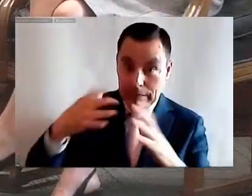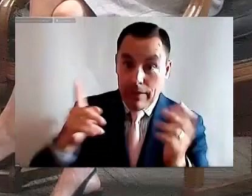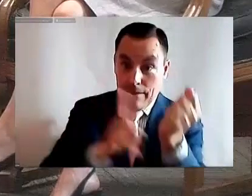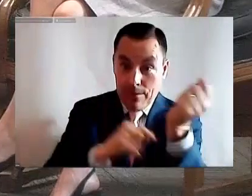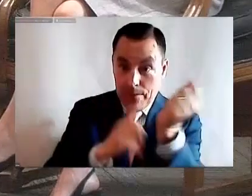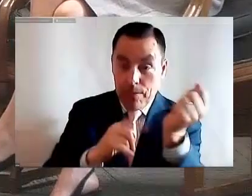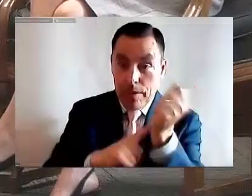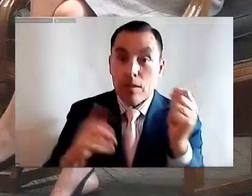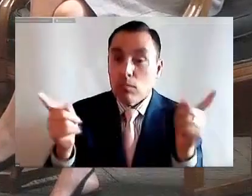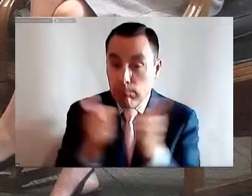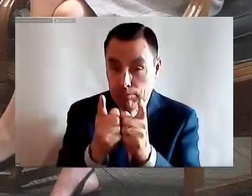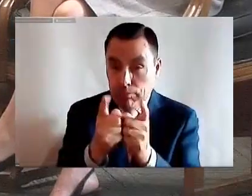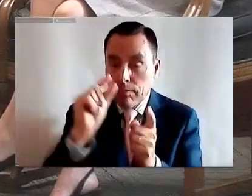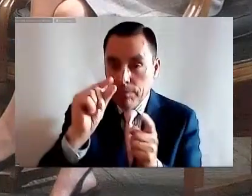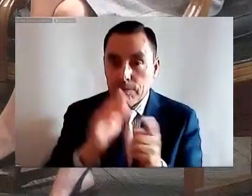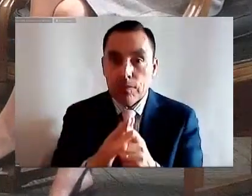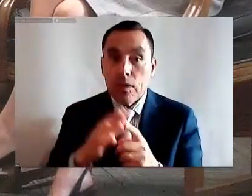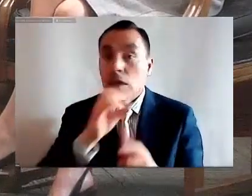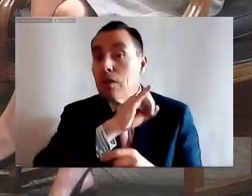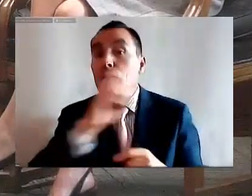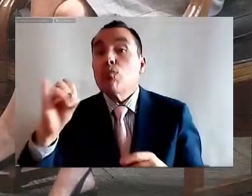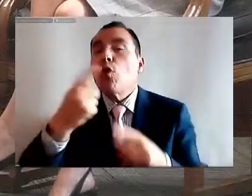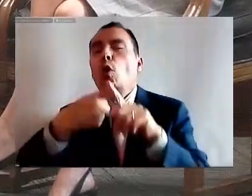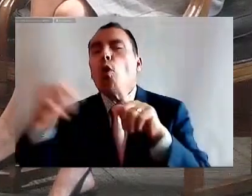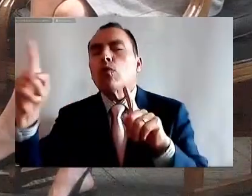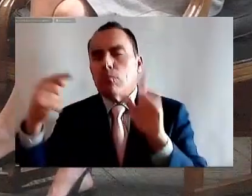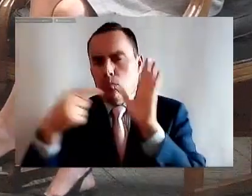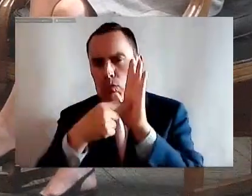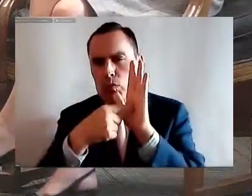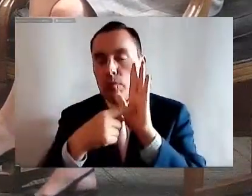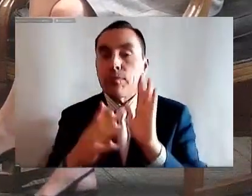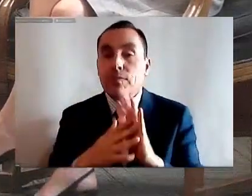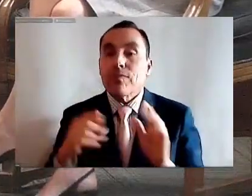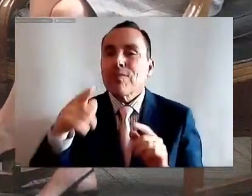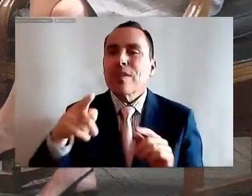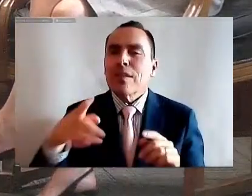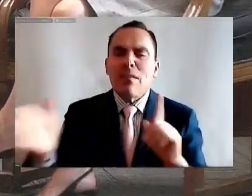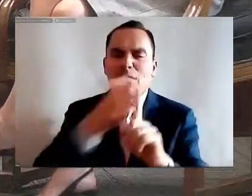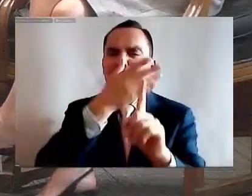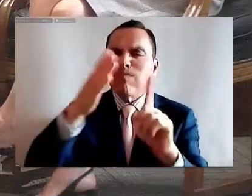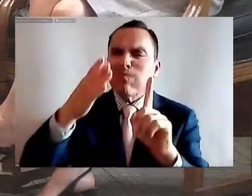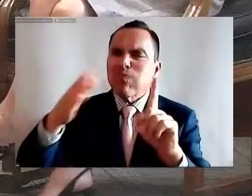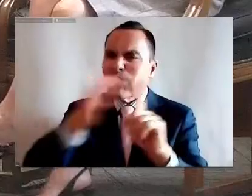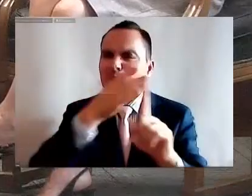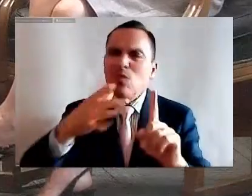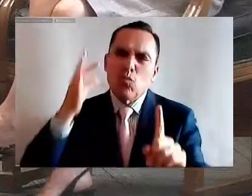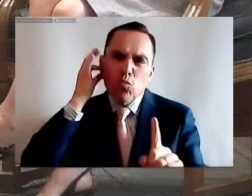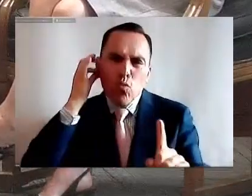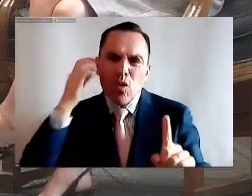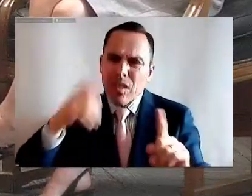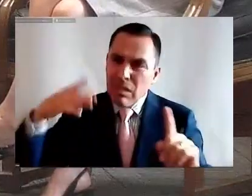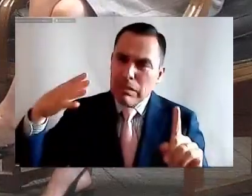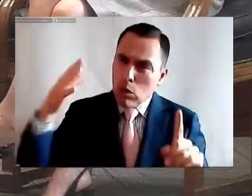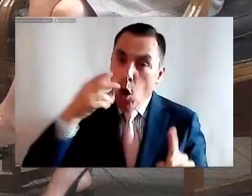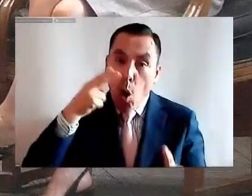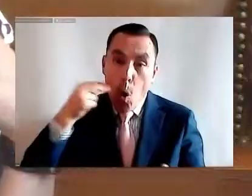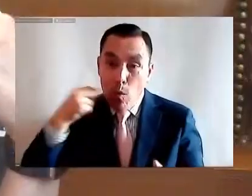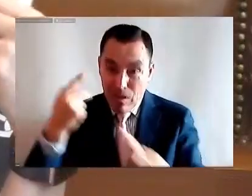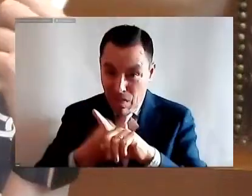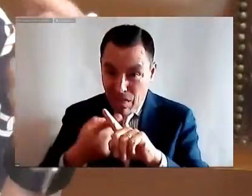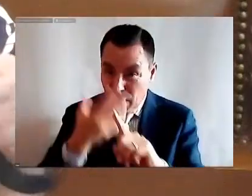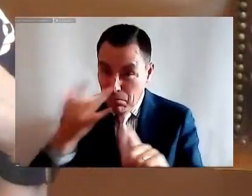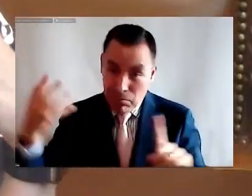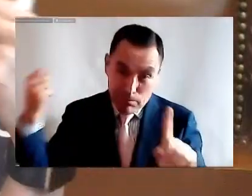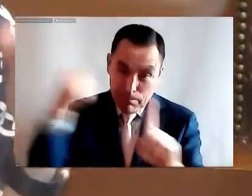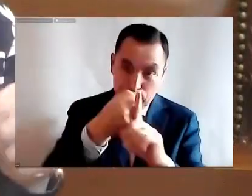quiero explayarme un poco más sobre otro punto, pero es porque habló María Agnes de violencia intrafamiliar. Y de nuevo, ahí hay un elemento con